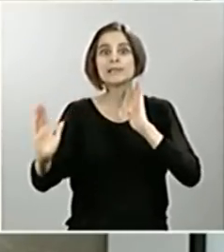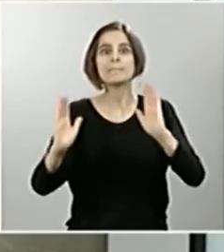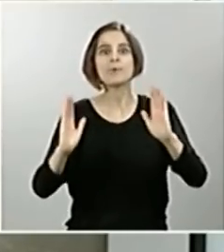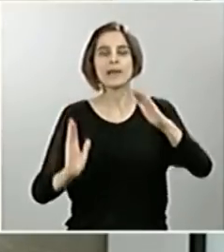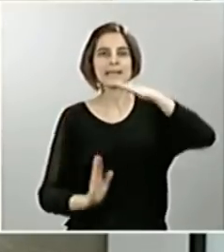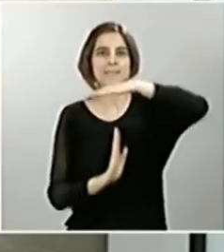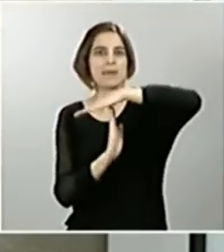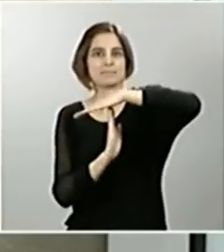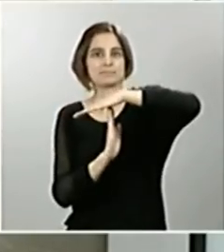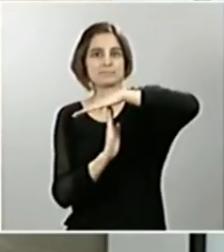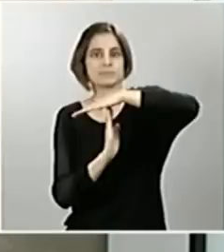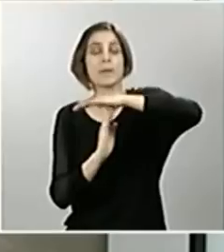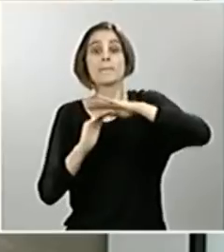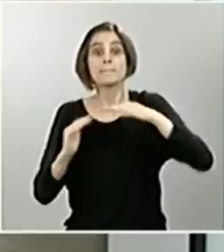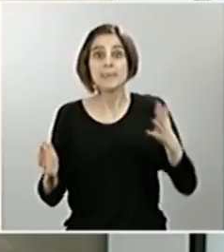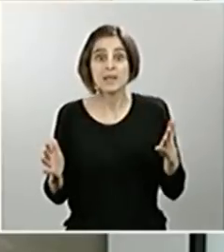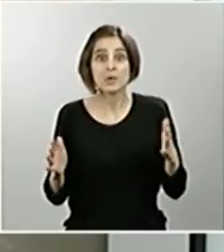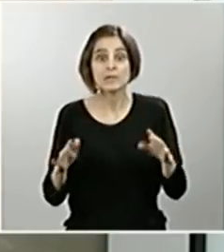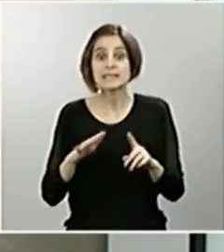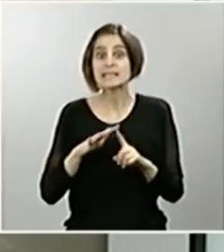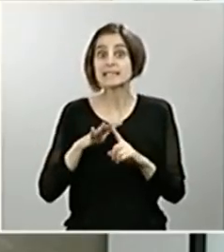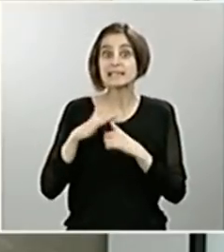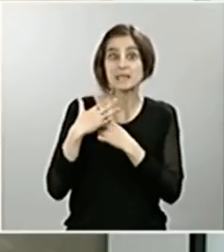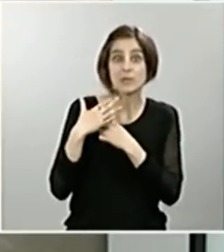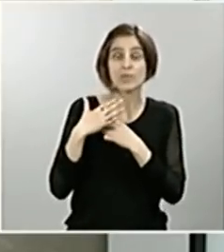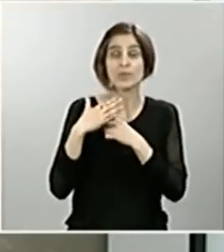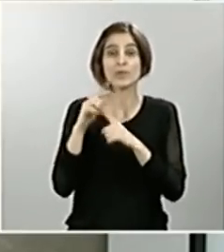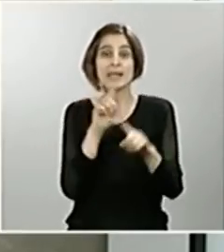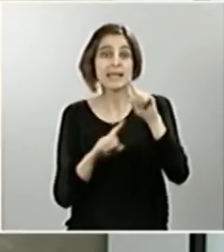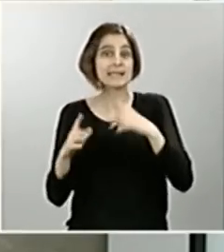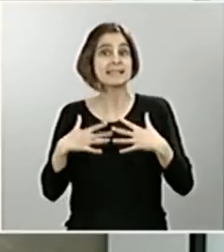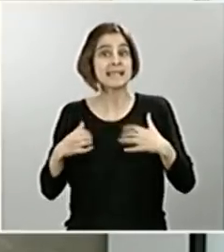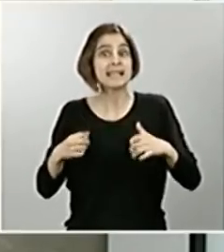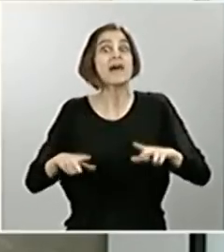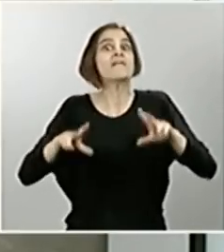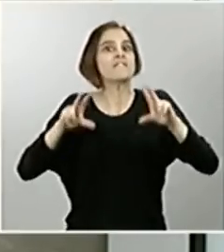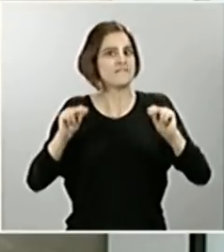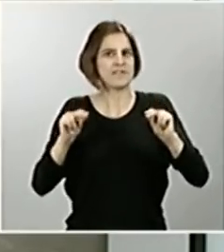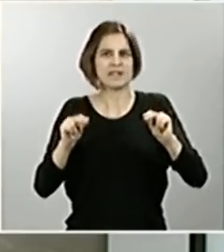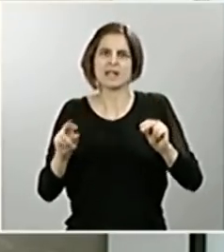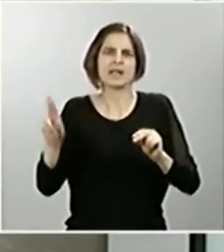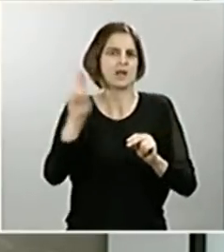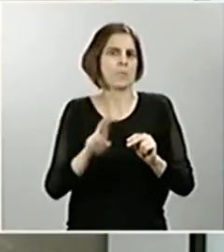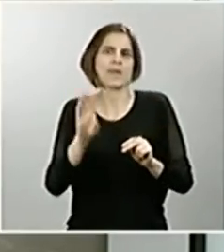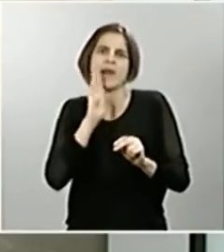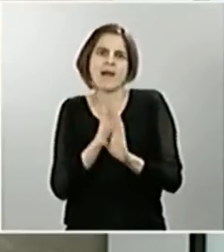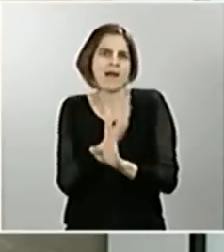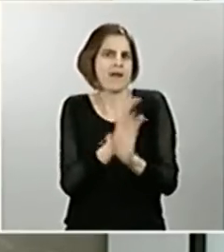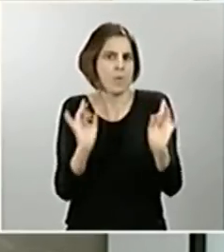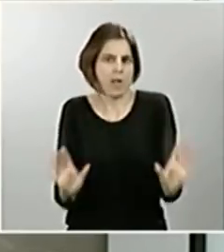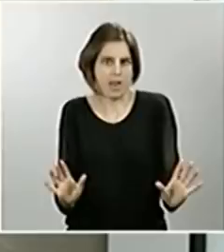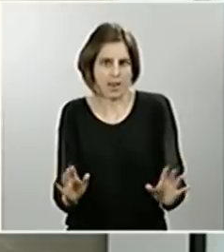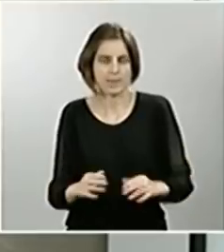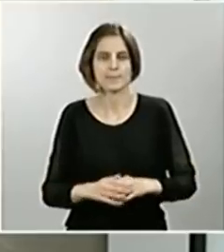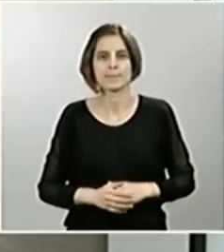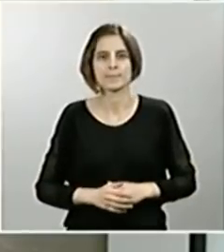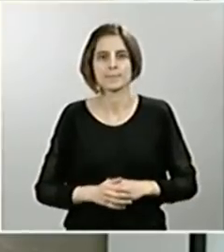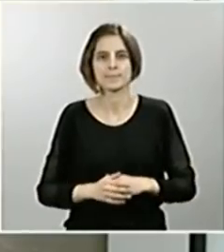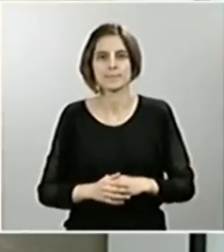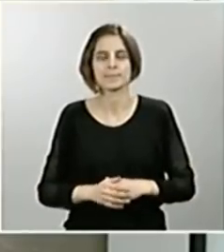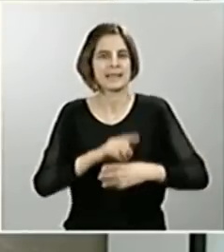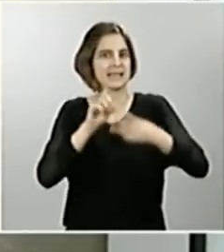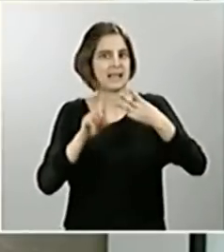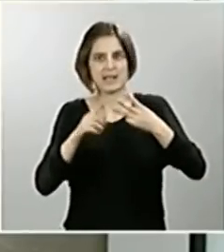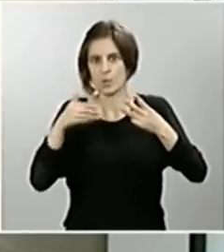vez pasemos esta crisis sanitaria. En terceiro lugar, moi importante, hoxe aprobamos a simplificación